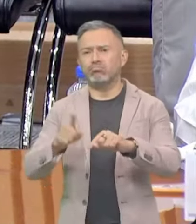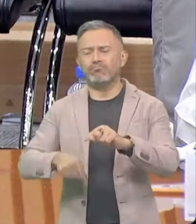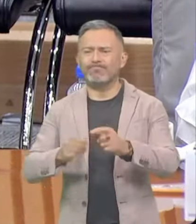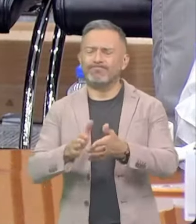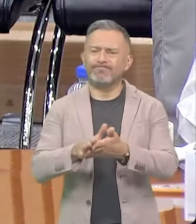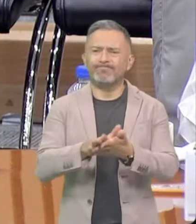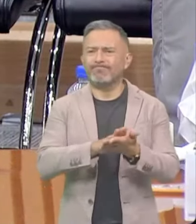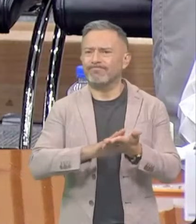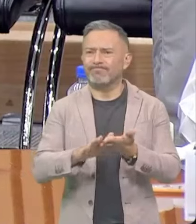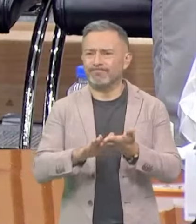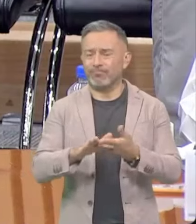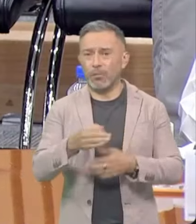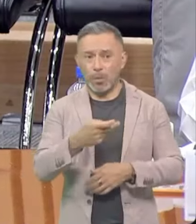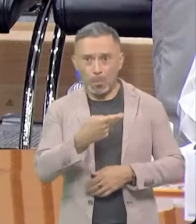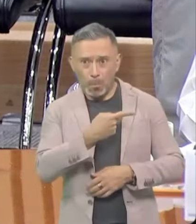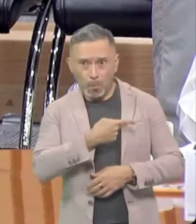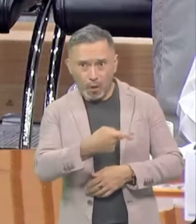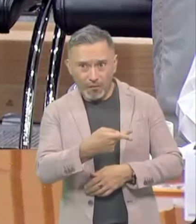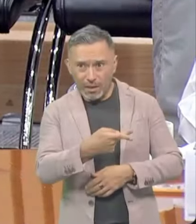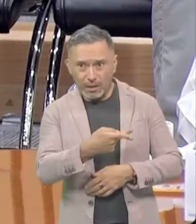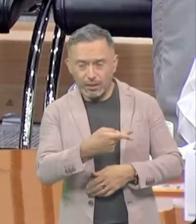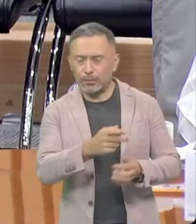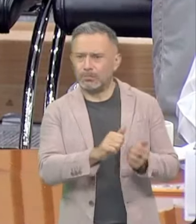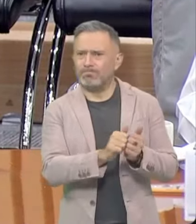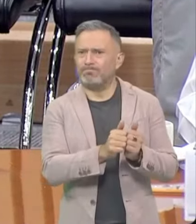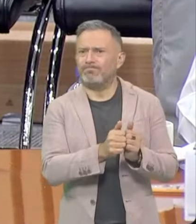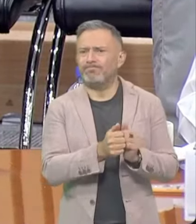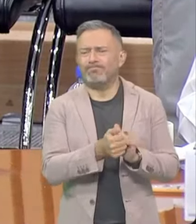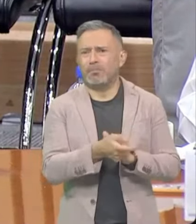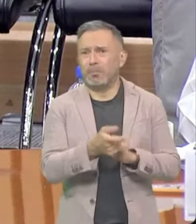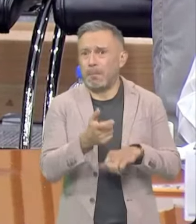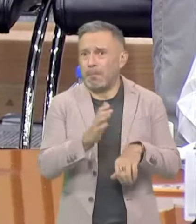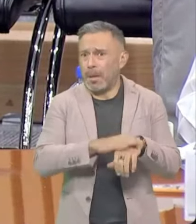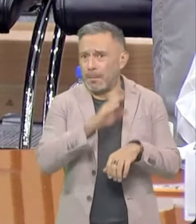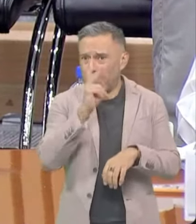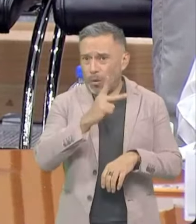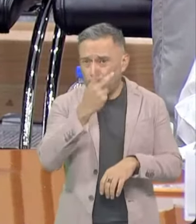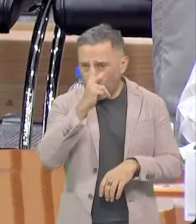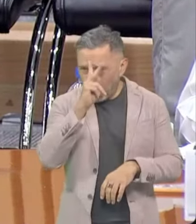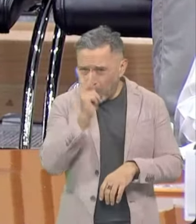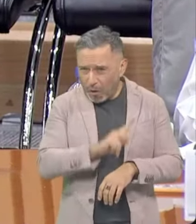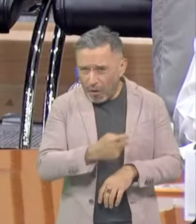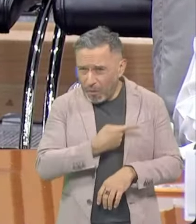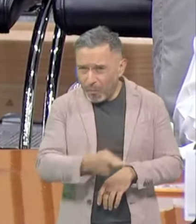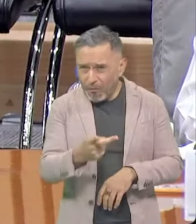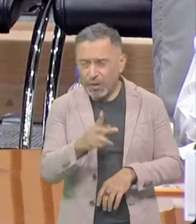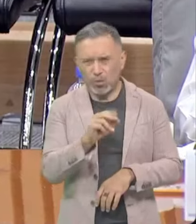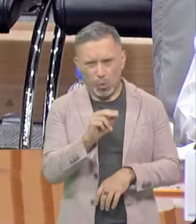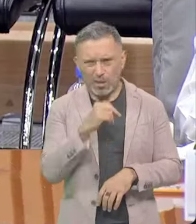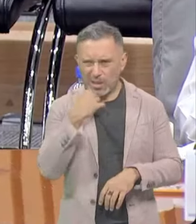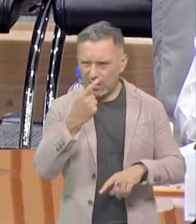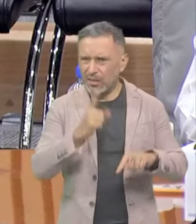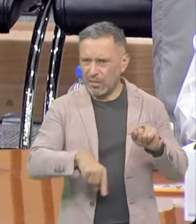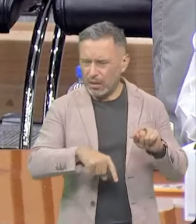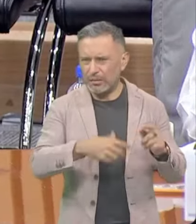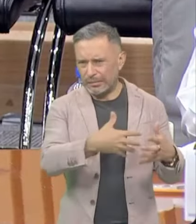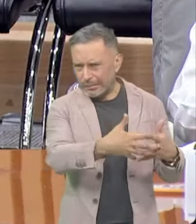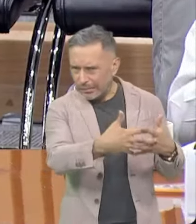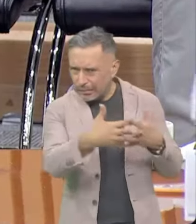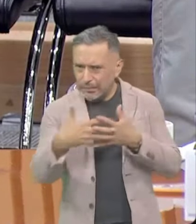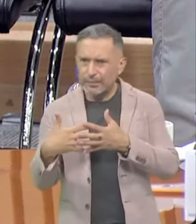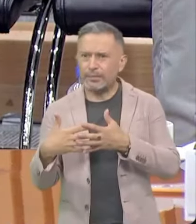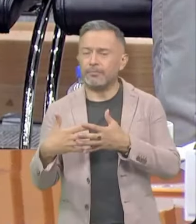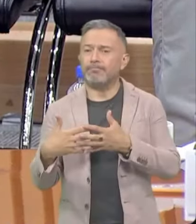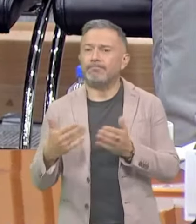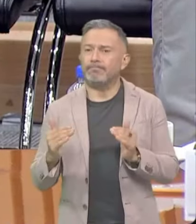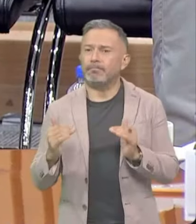sacar a los pobres más pobres de esa condición Les deseo de corazón que así